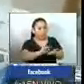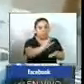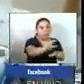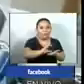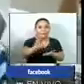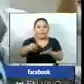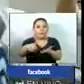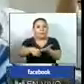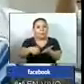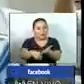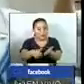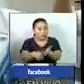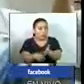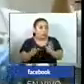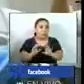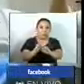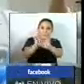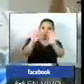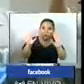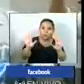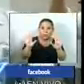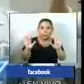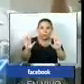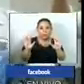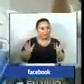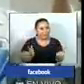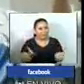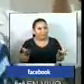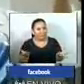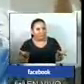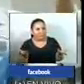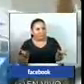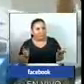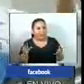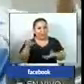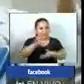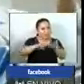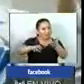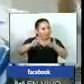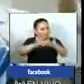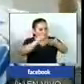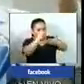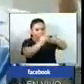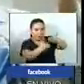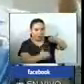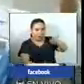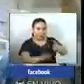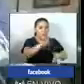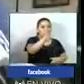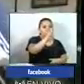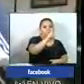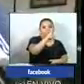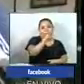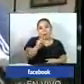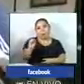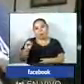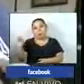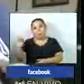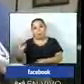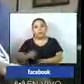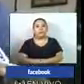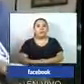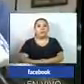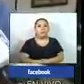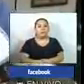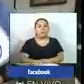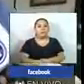corrientes y obviamente no hay razón por la cual se esté mezclando lo que es fondo poder con los tres también hay una promesa